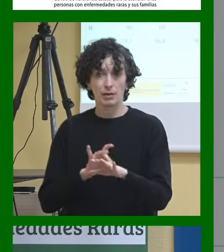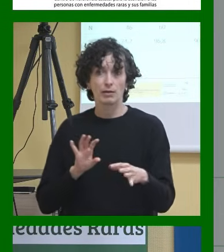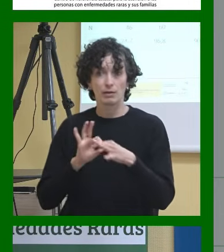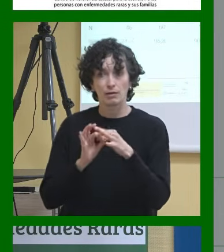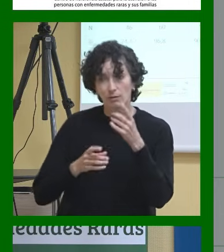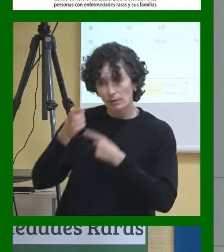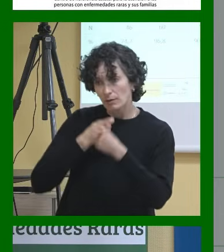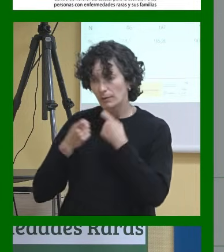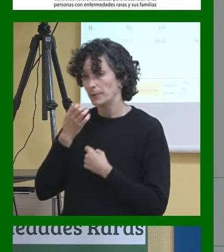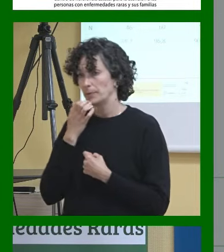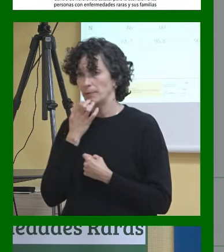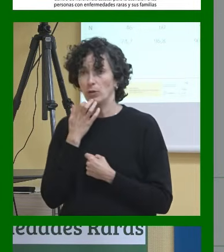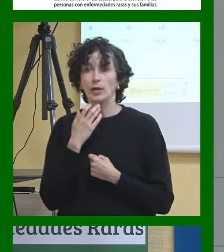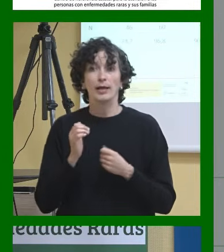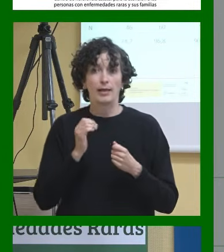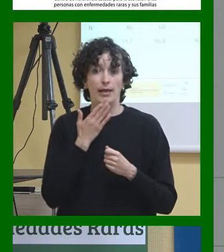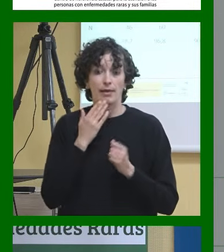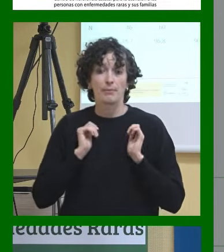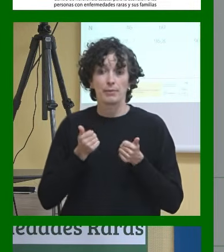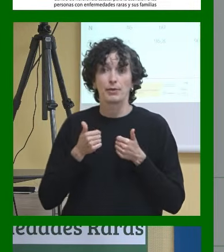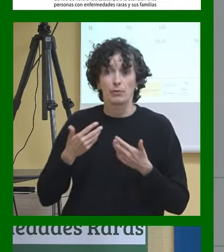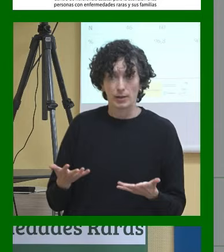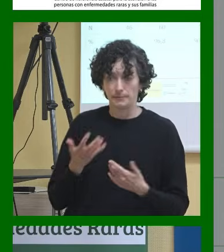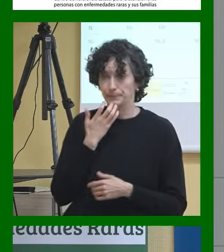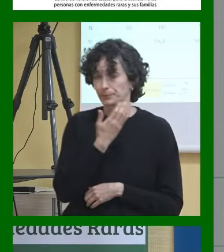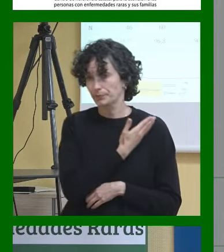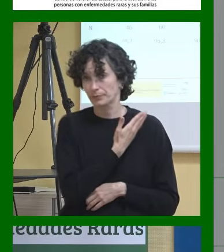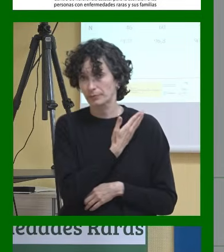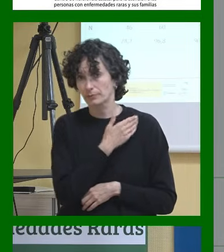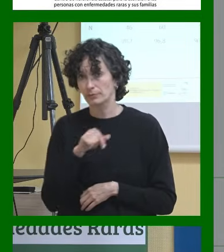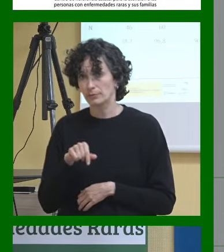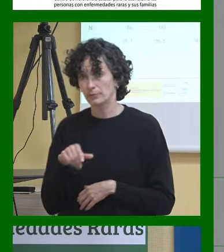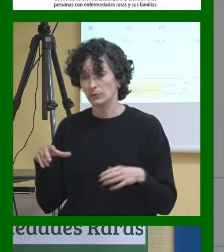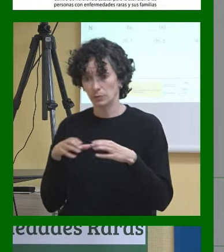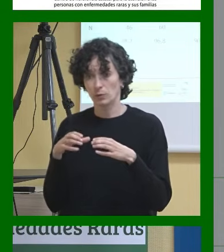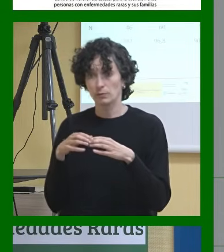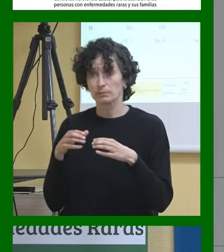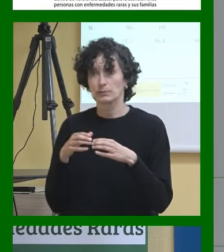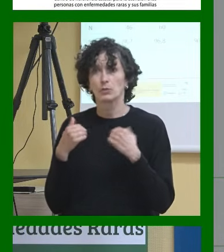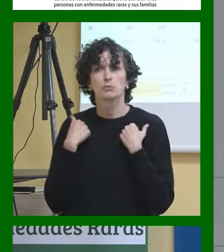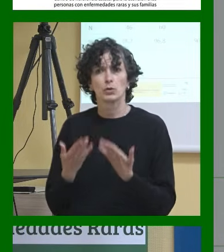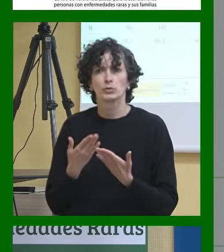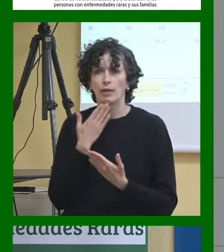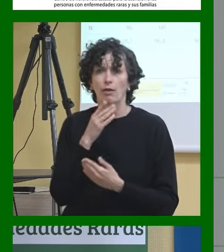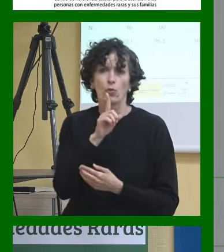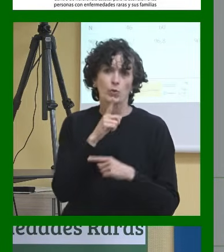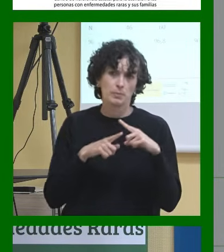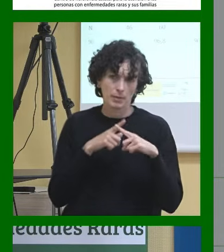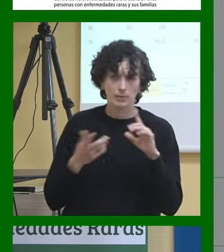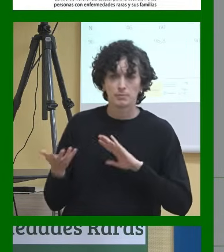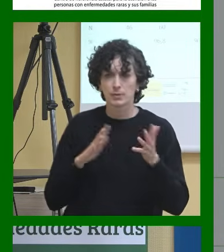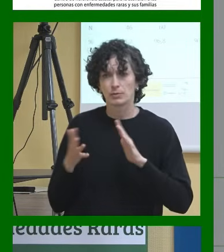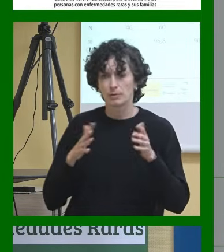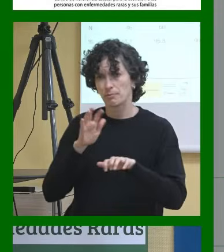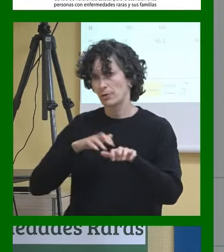ejemplo la edad de inicio, que como podéis ver en nuestra muestra fue temprana, en torno al año y medio.